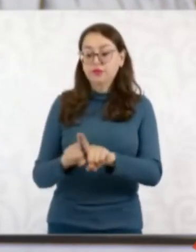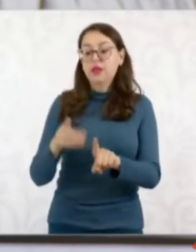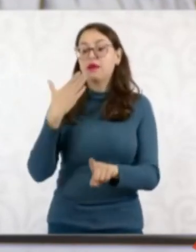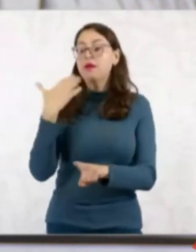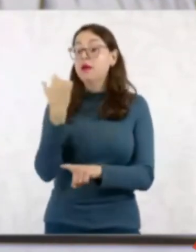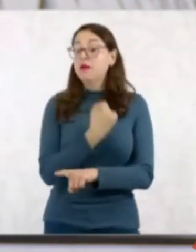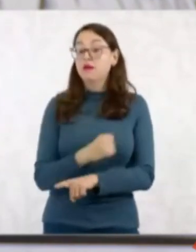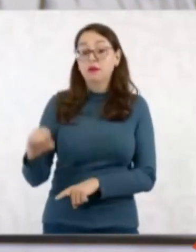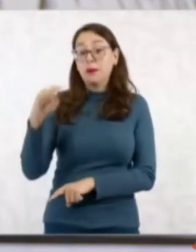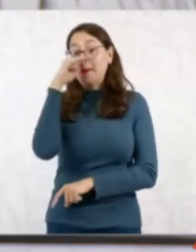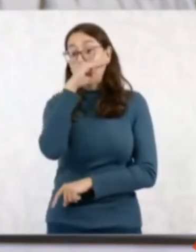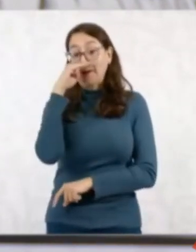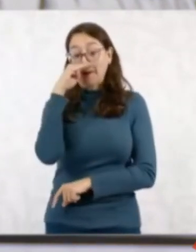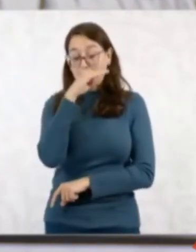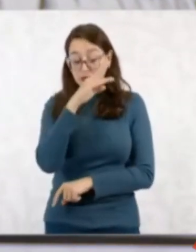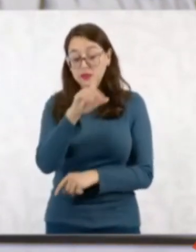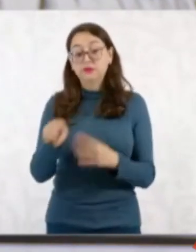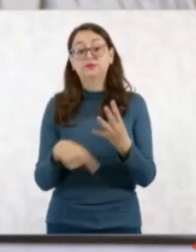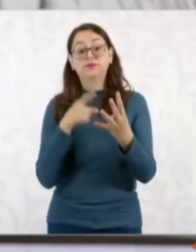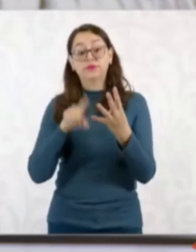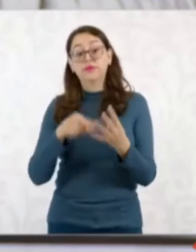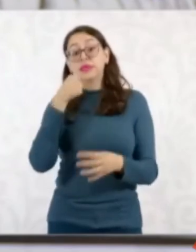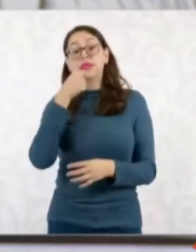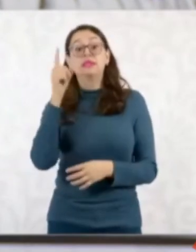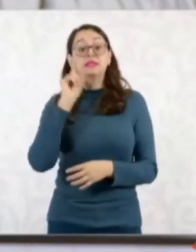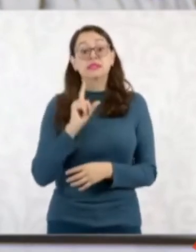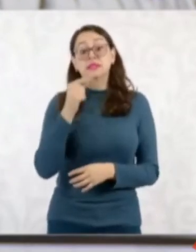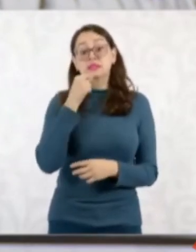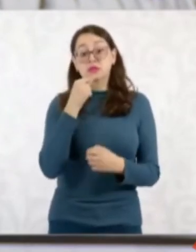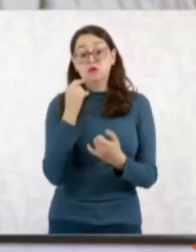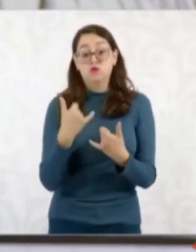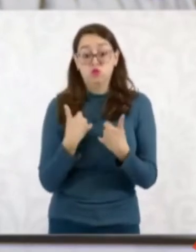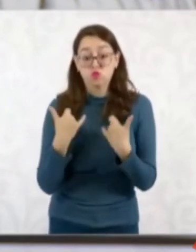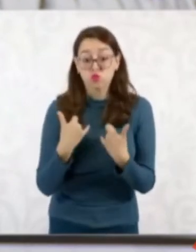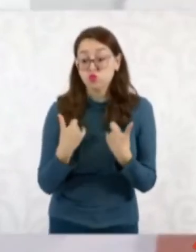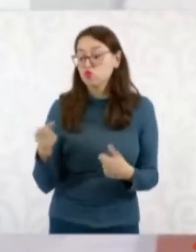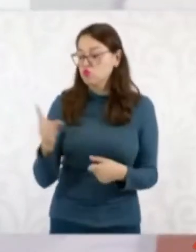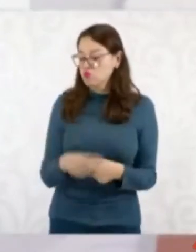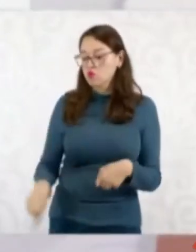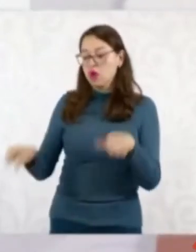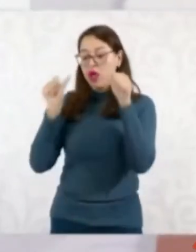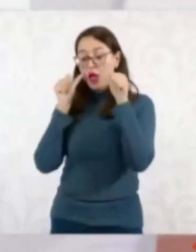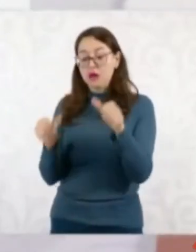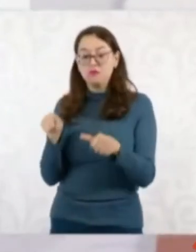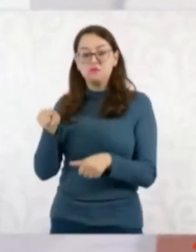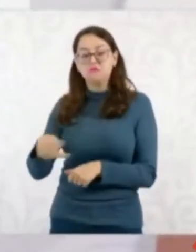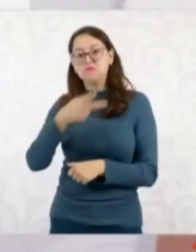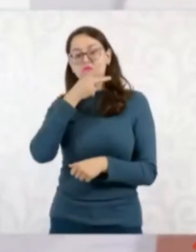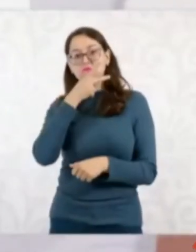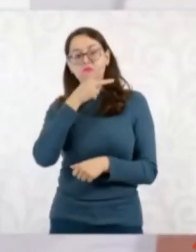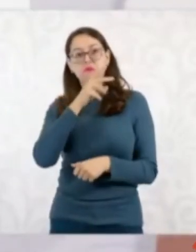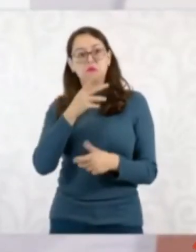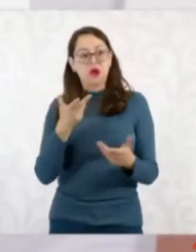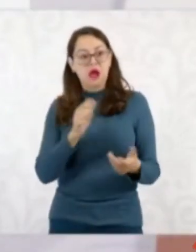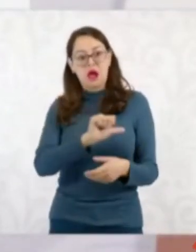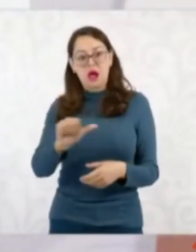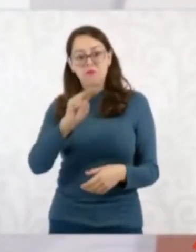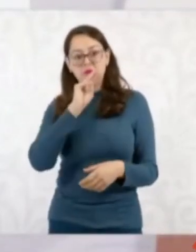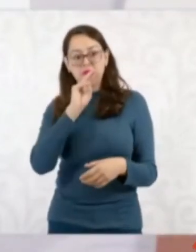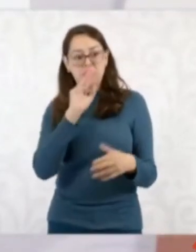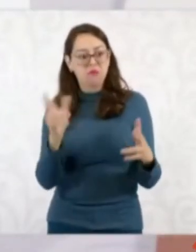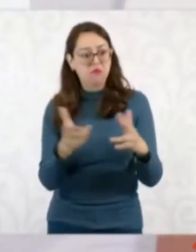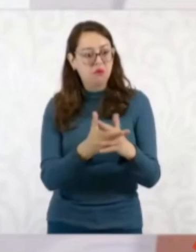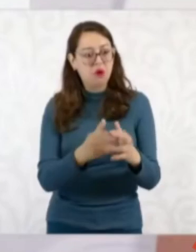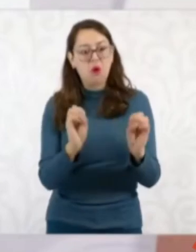la atención integral para niñas, niños y adolescentes que quedan en una situación de orfandad por el feminicidio de sus